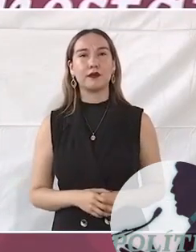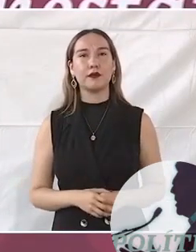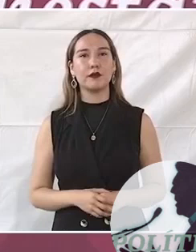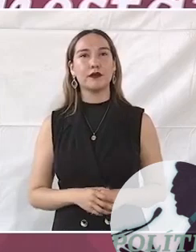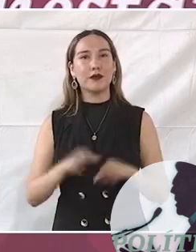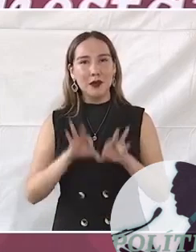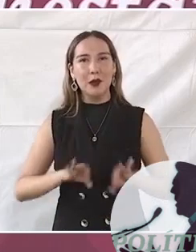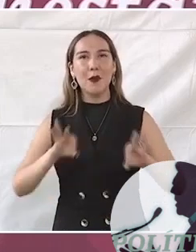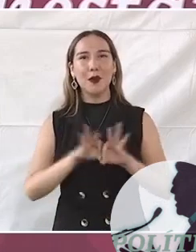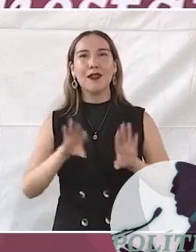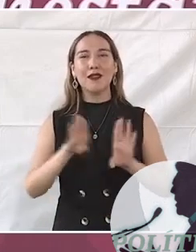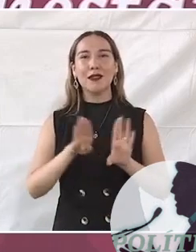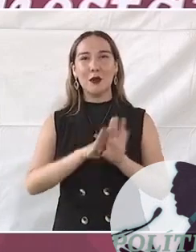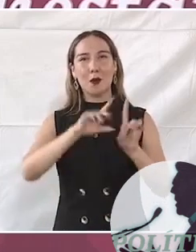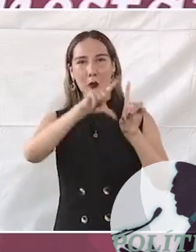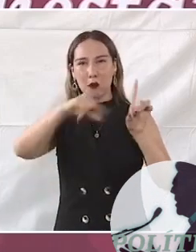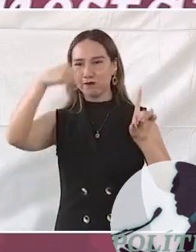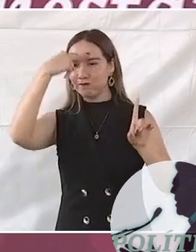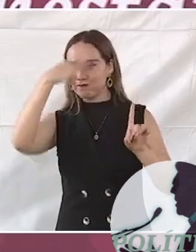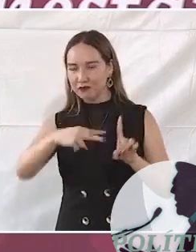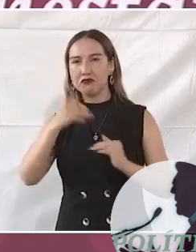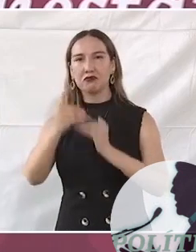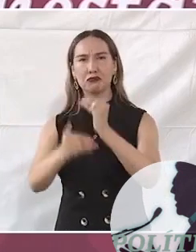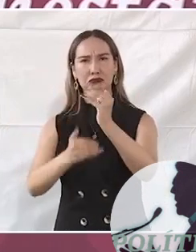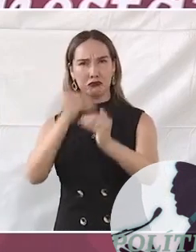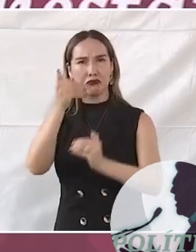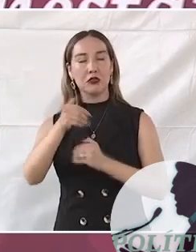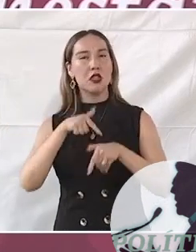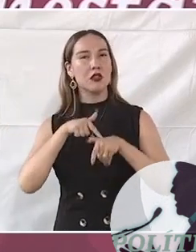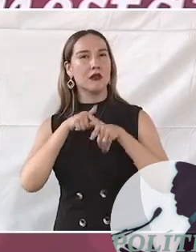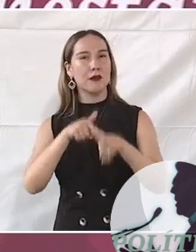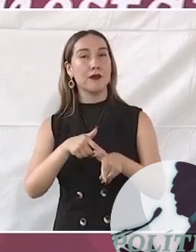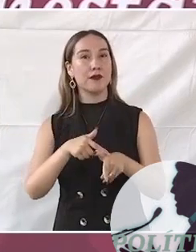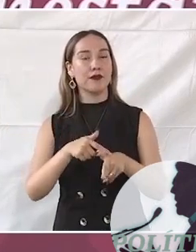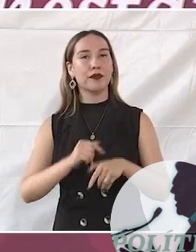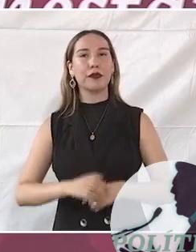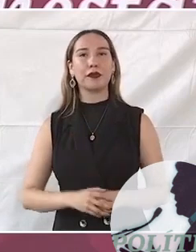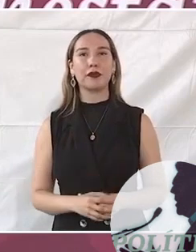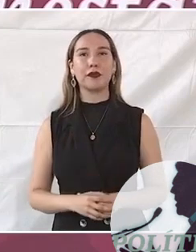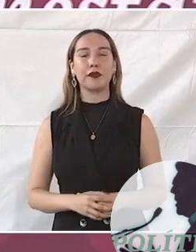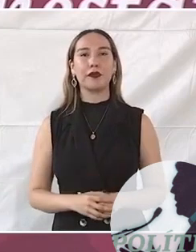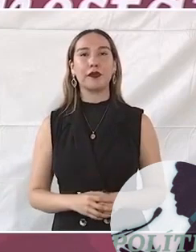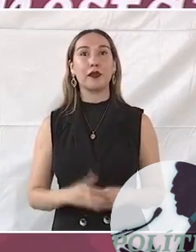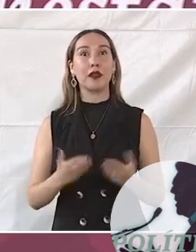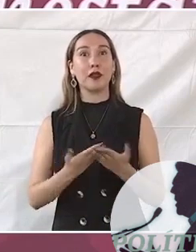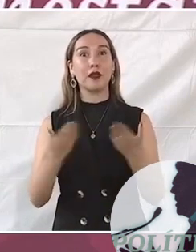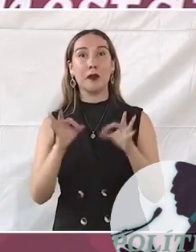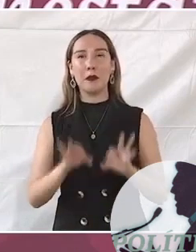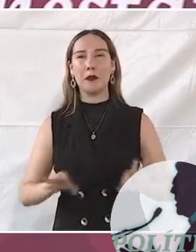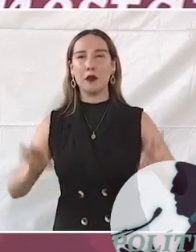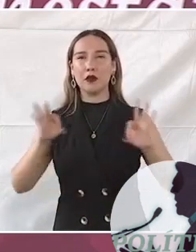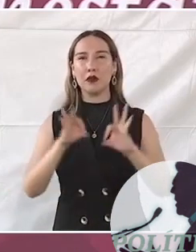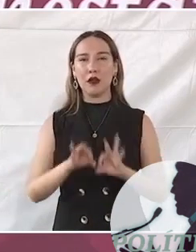de nuestra patria. Estamos convencidos de que la mejor forma de corresponder y agradecer la confianza que